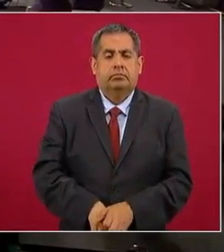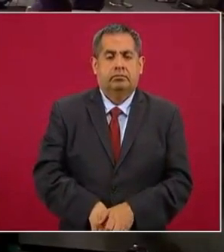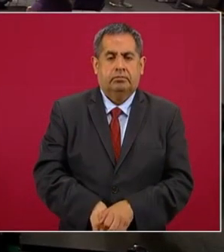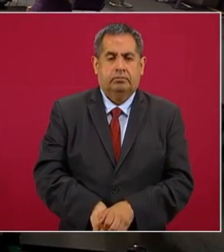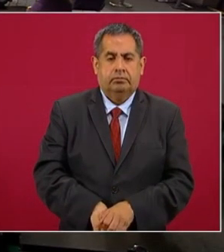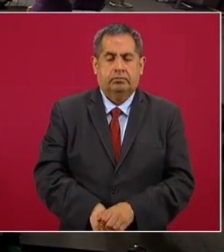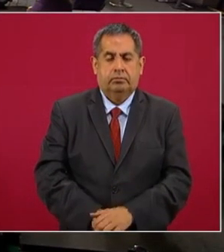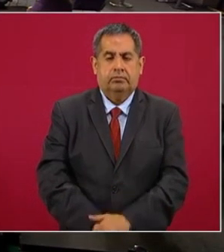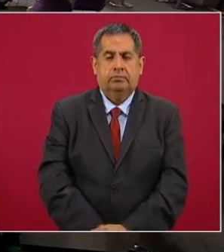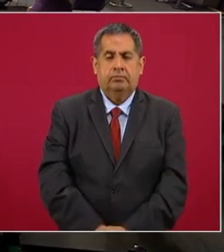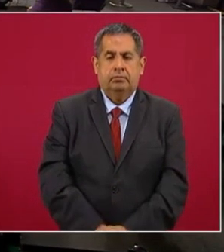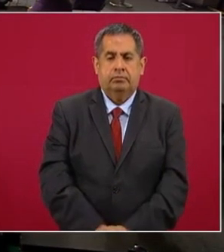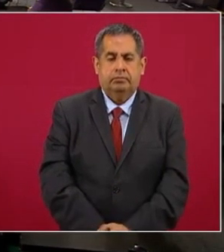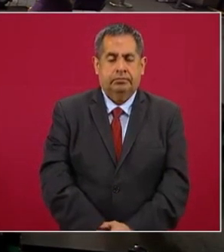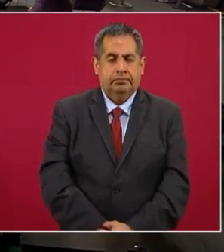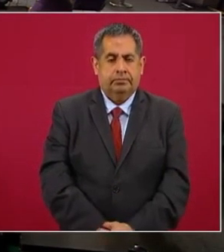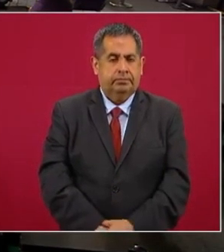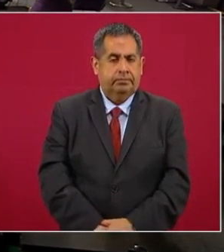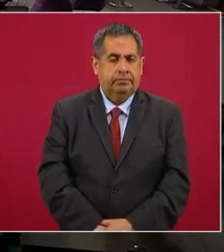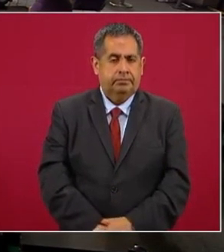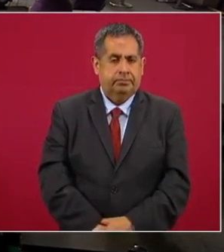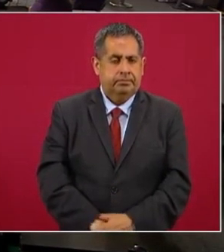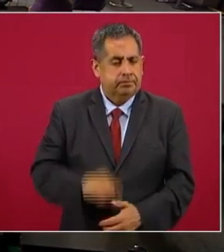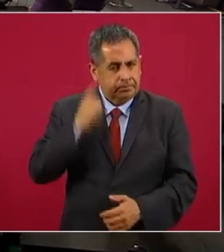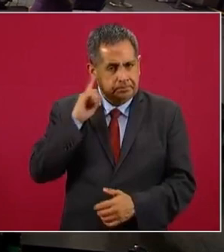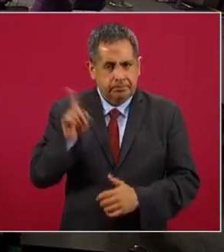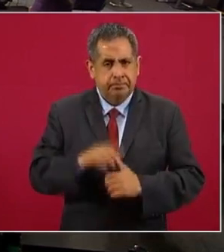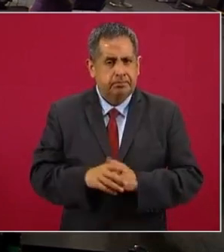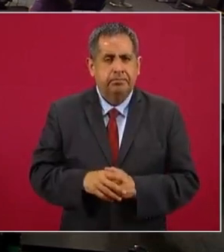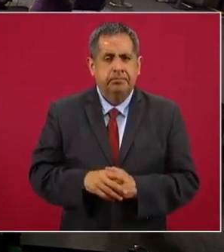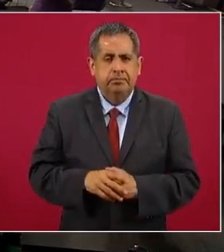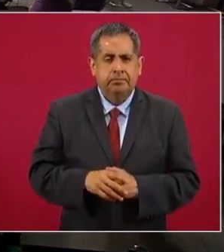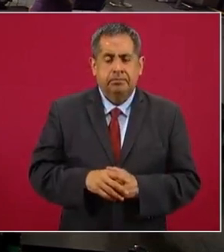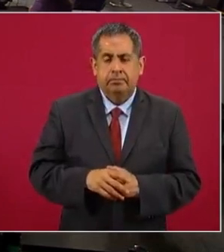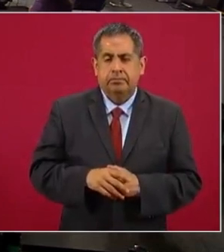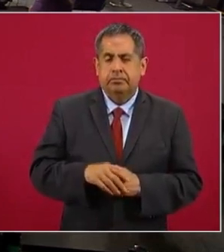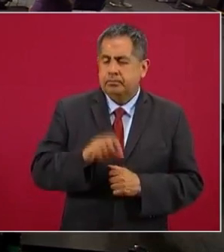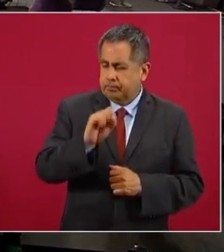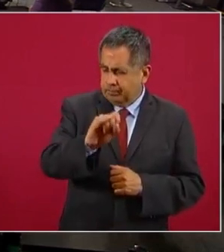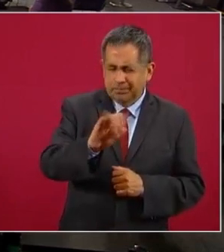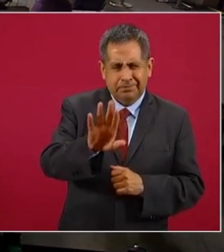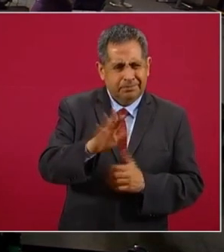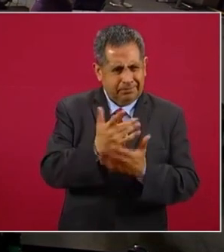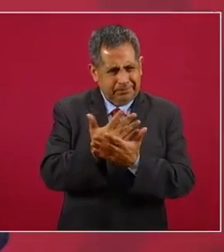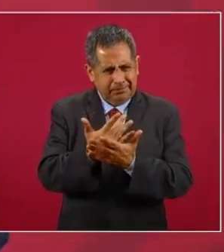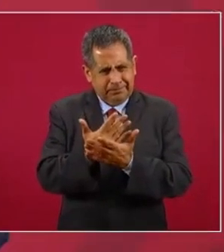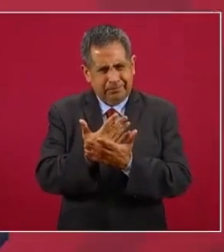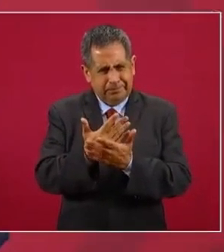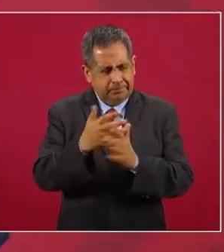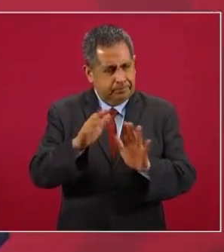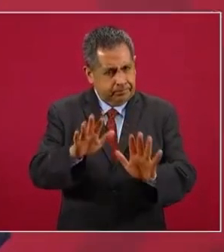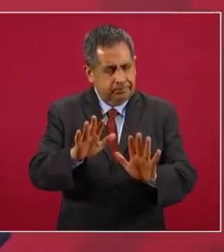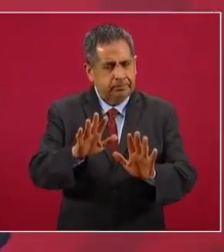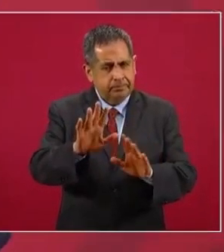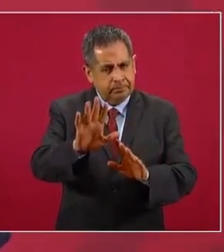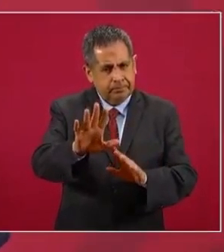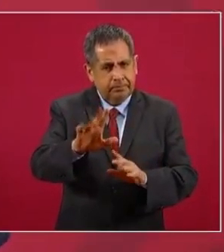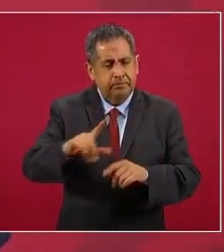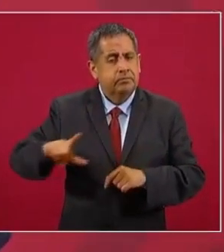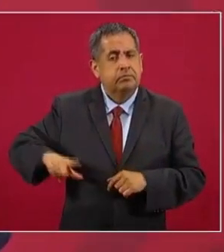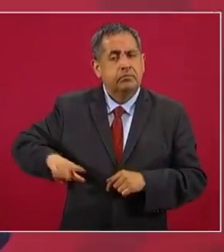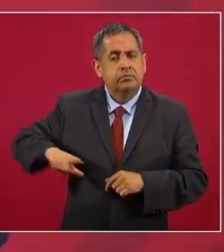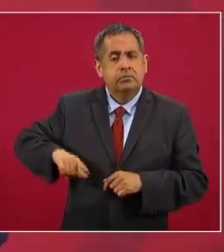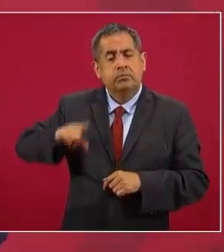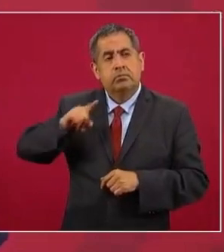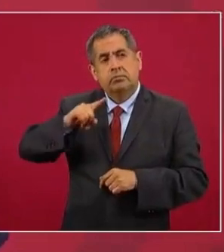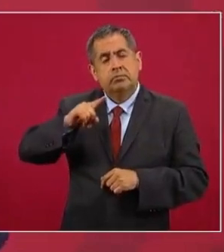De alto poder las balas. Sí, pero que se espere a que el gobierno del